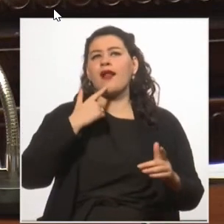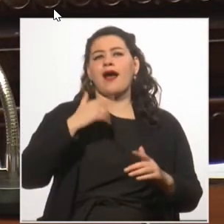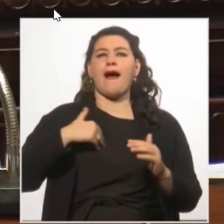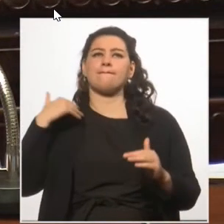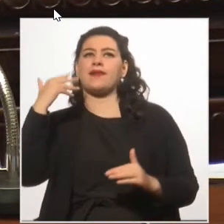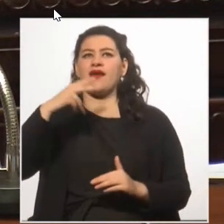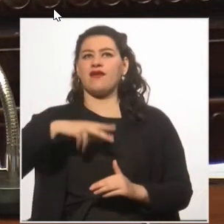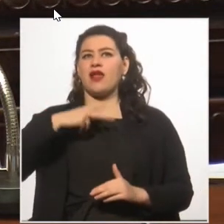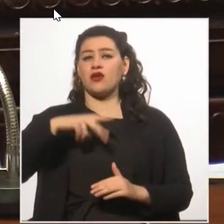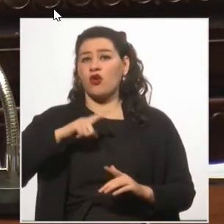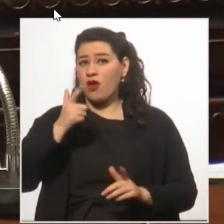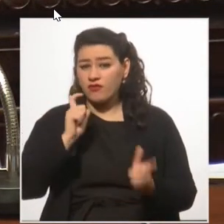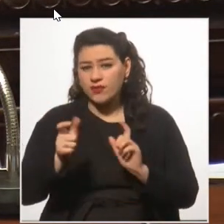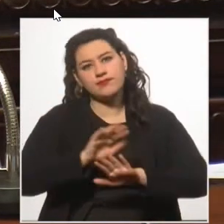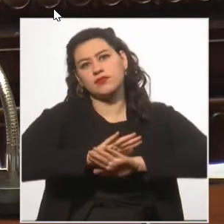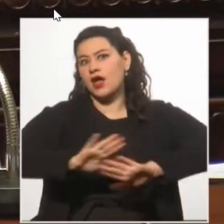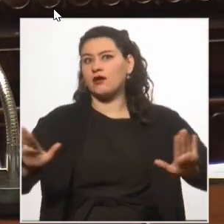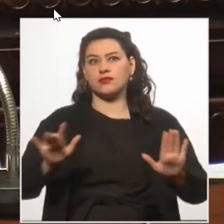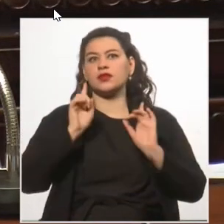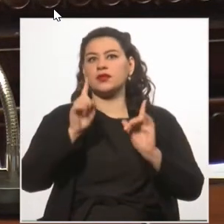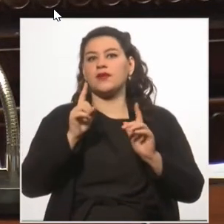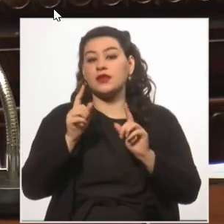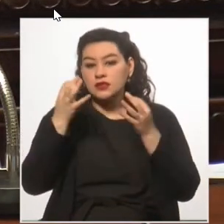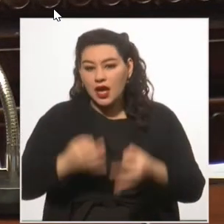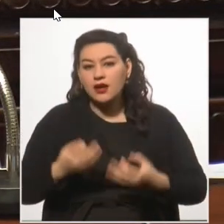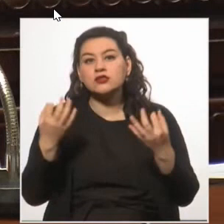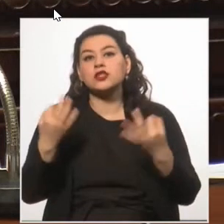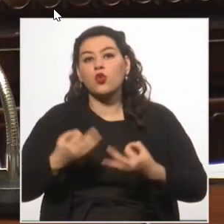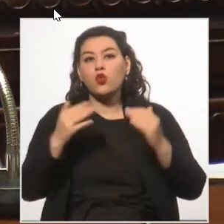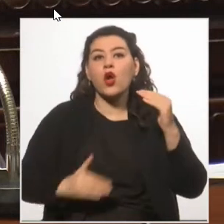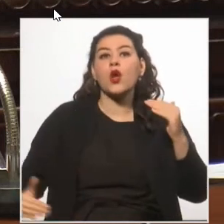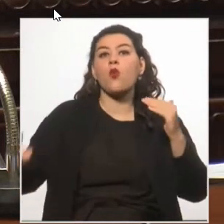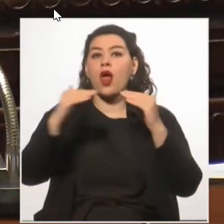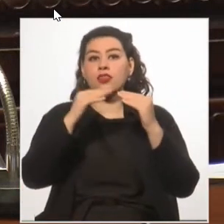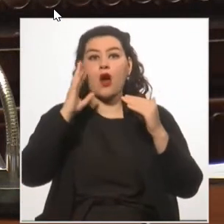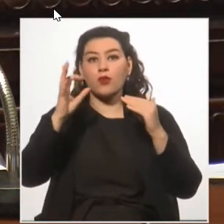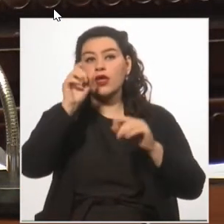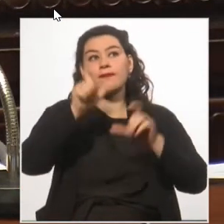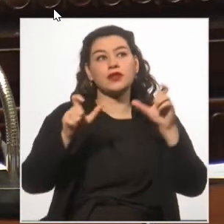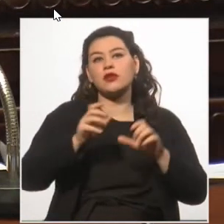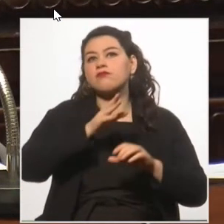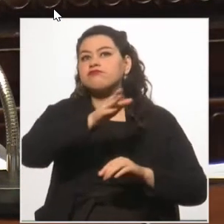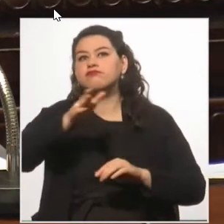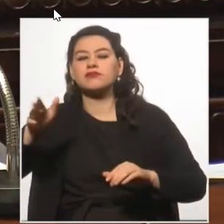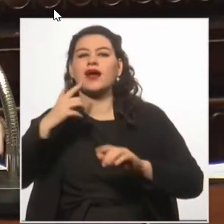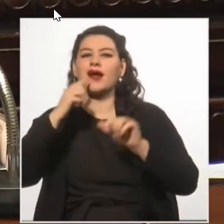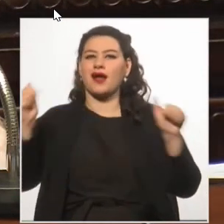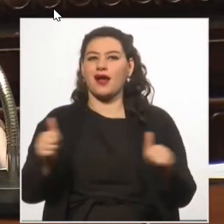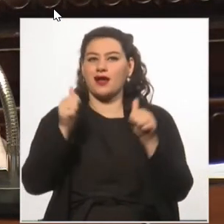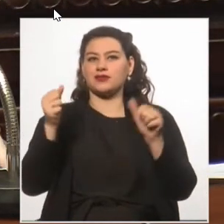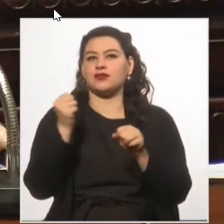fundamento y de una vez asegurada la igualdad de oportunidades entre sus miembros, realizar su